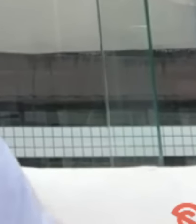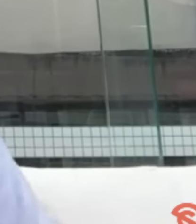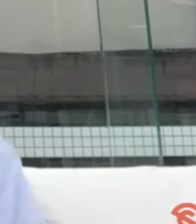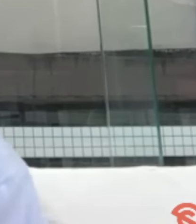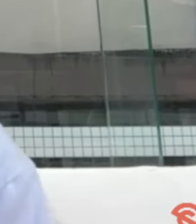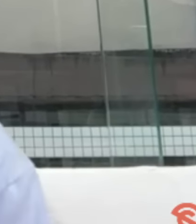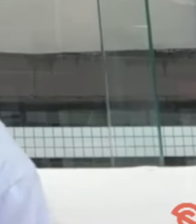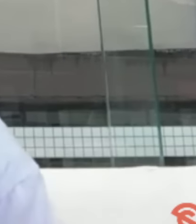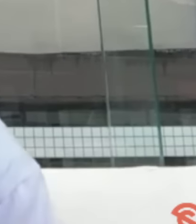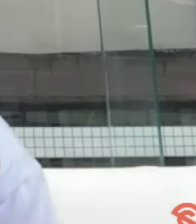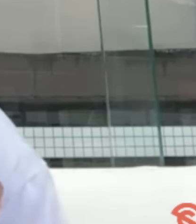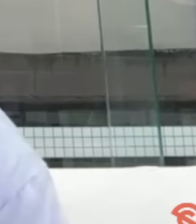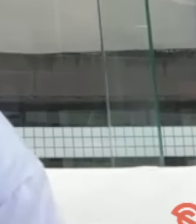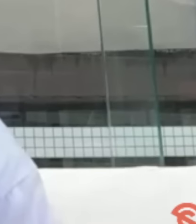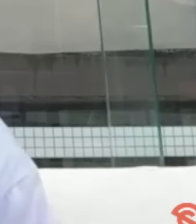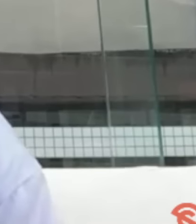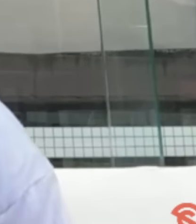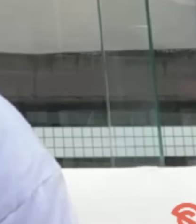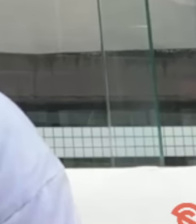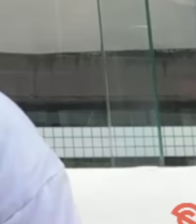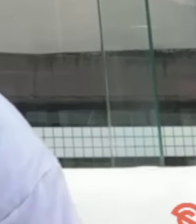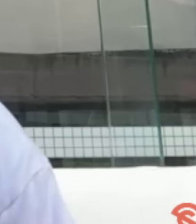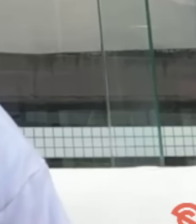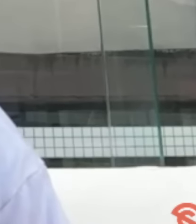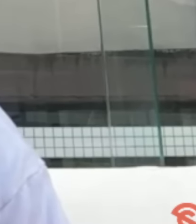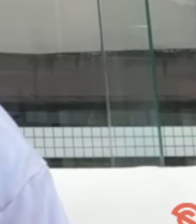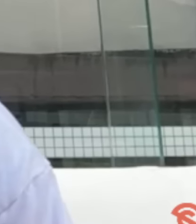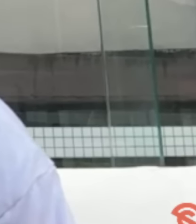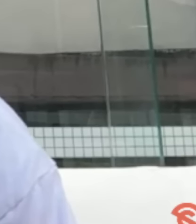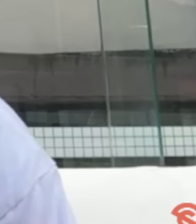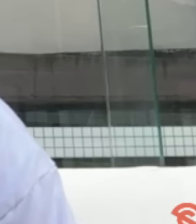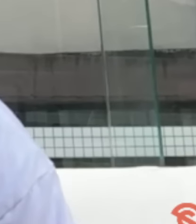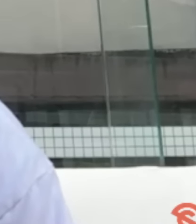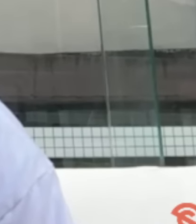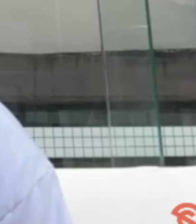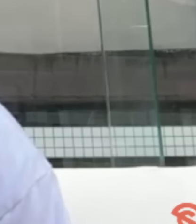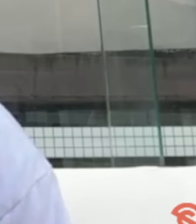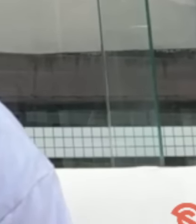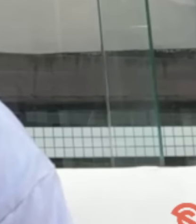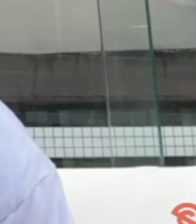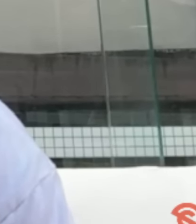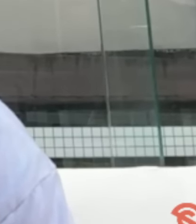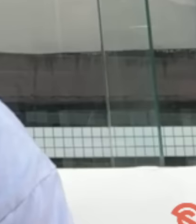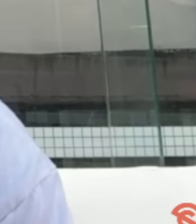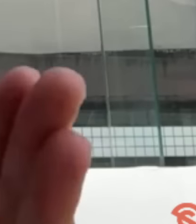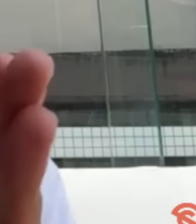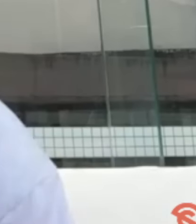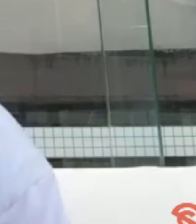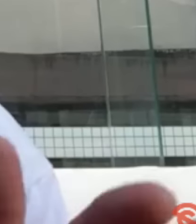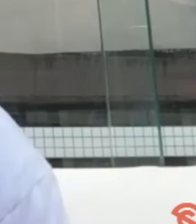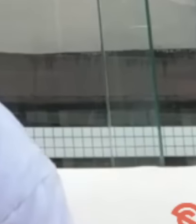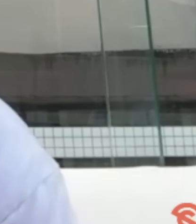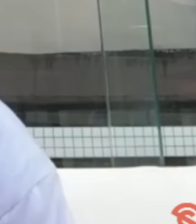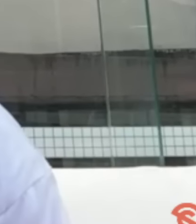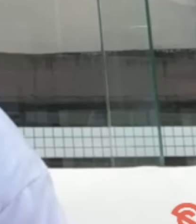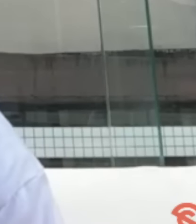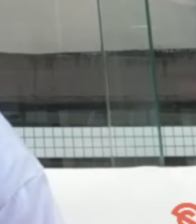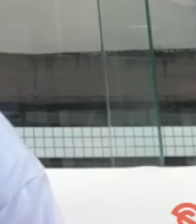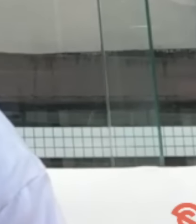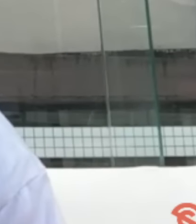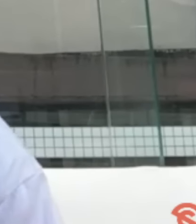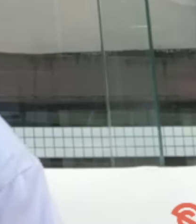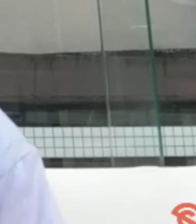Mola, al encuentro precisamente de periodistas y medios independientes y alternativos el viernes y el sábado en